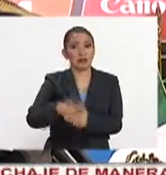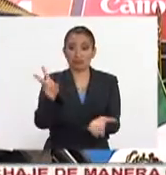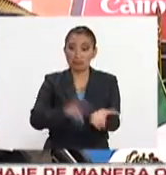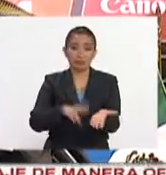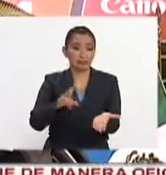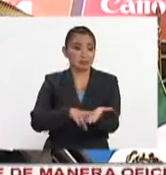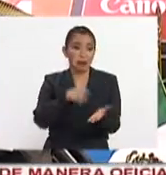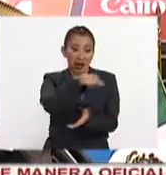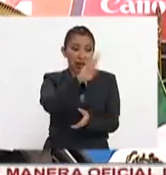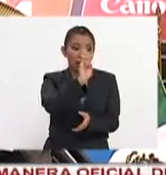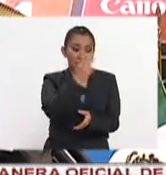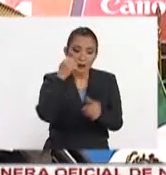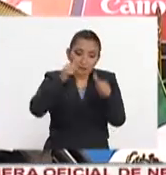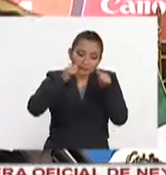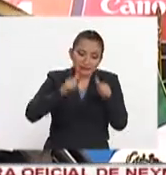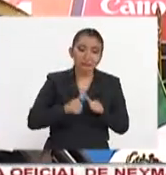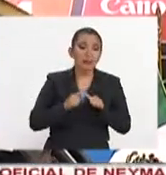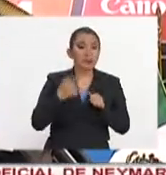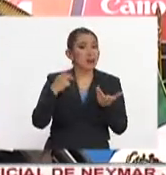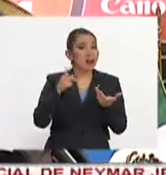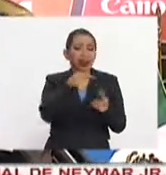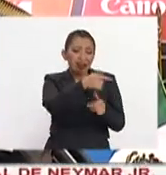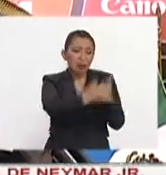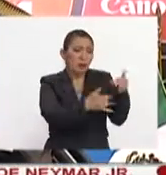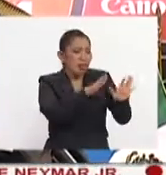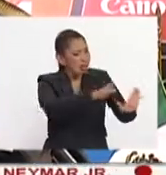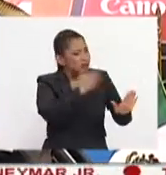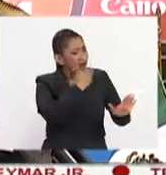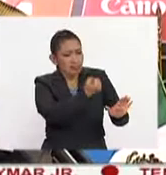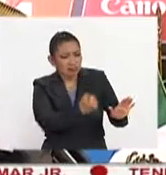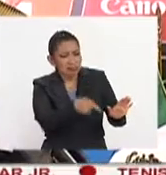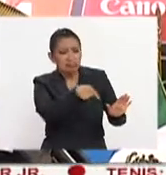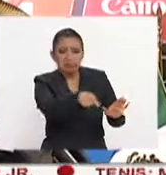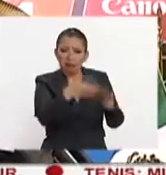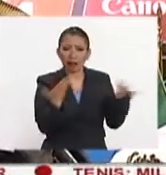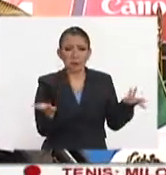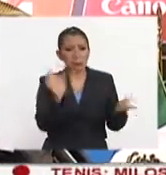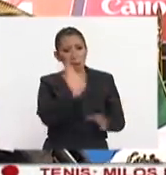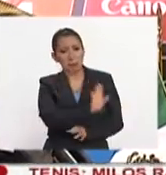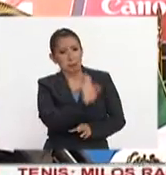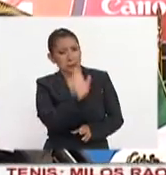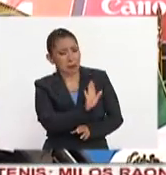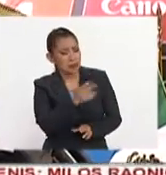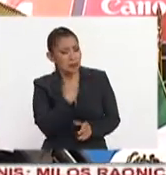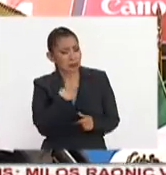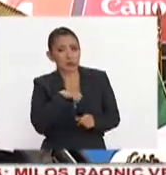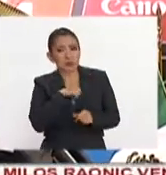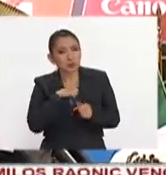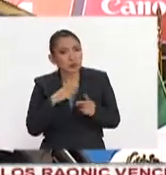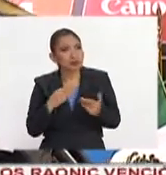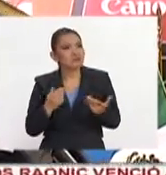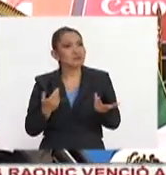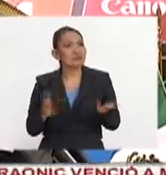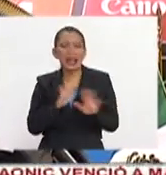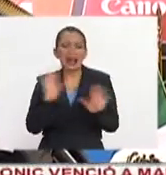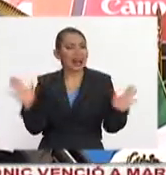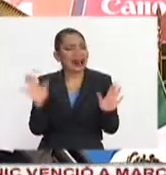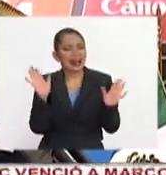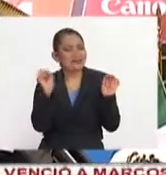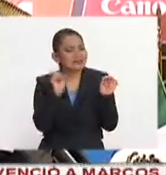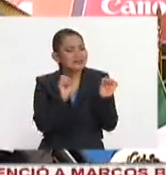valoraría mucho que Pumas se fije en mí. Pero Gastón es un gran jugador, tiene oferta de otros lados, por lo que parece. Entonces nosotros, ya